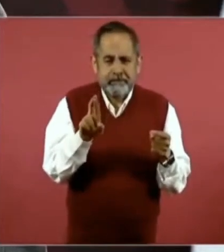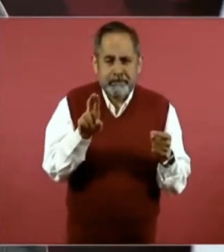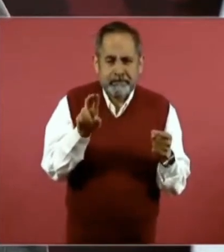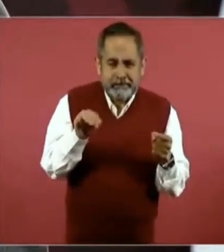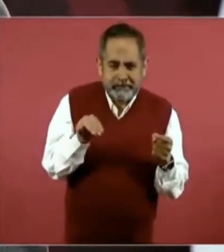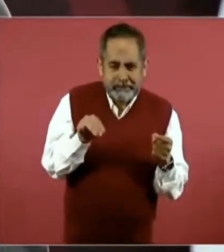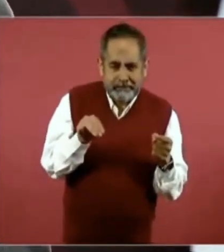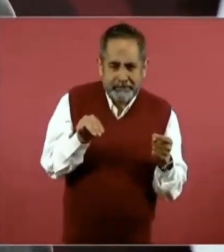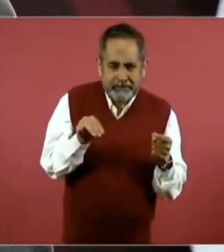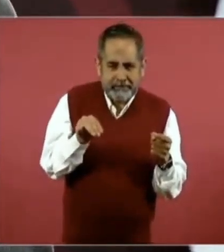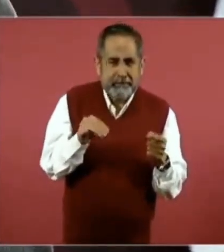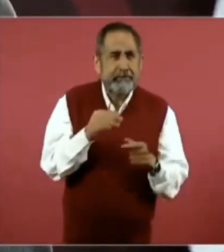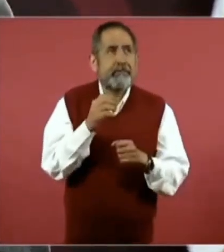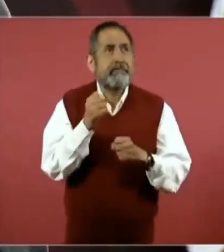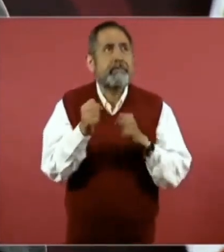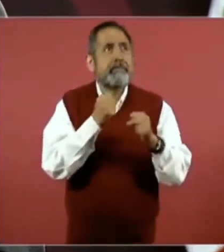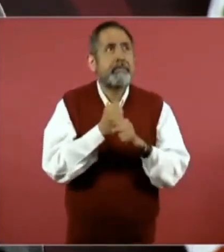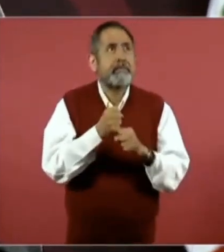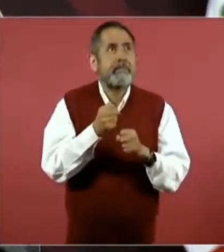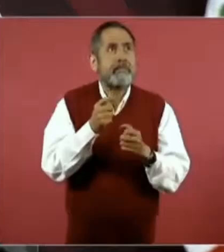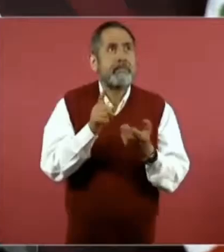Mexicana en el 38.